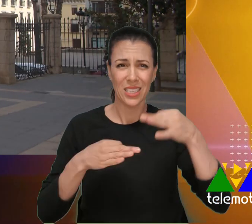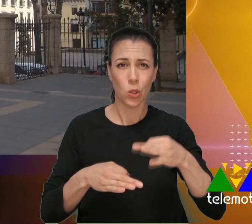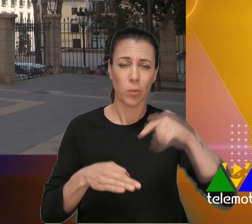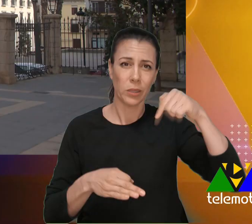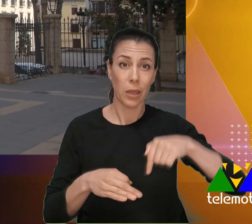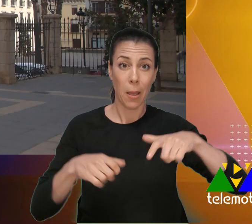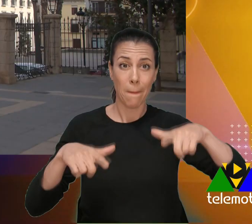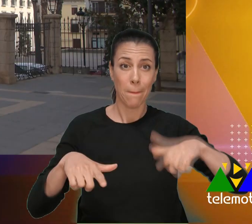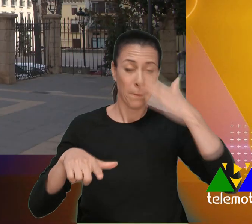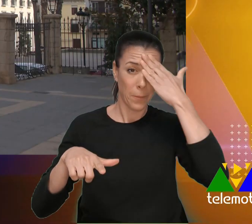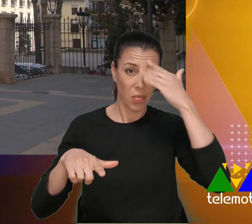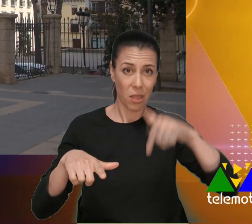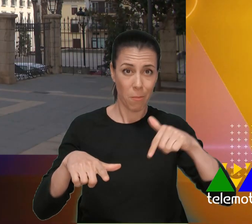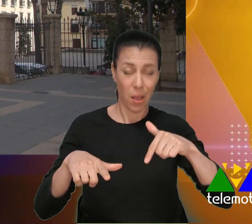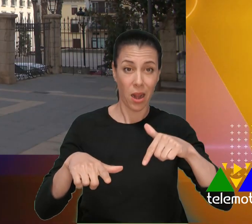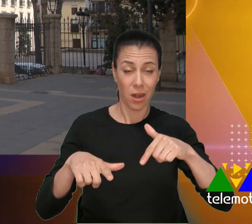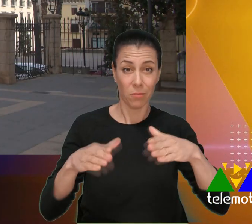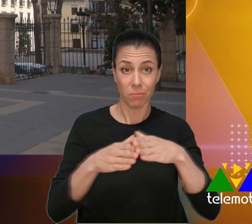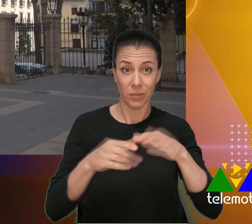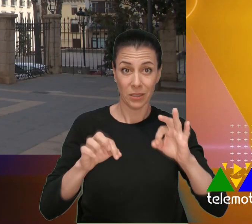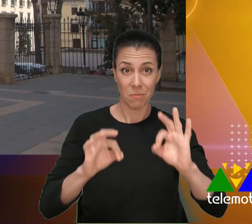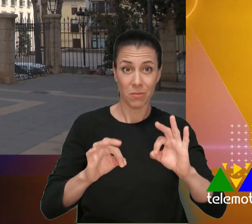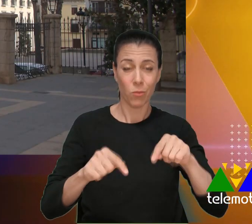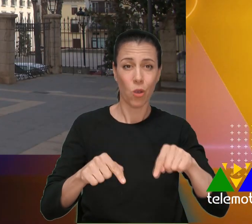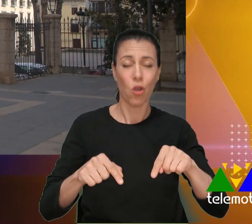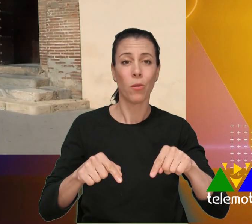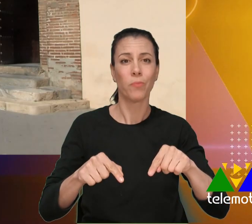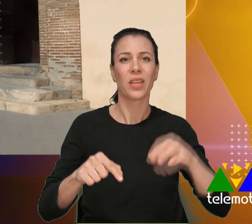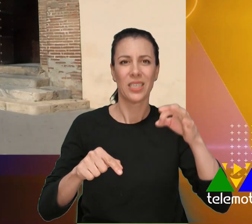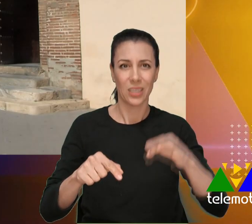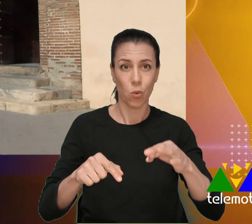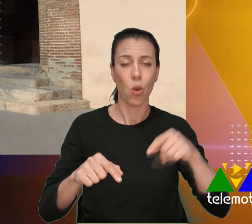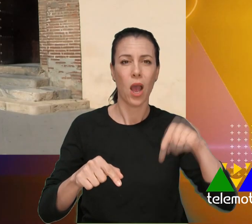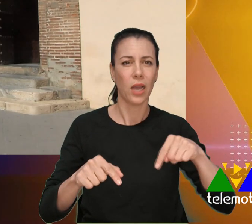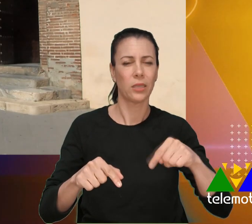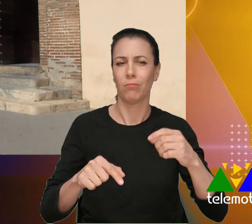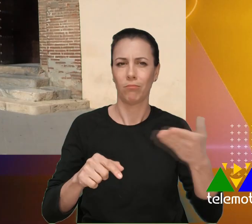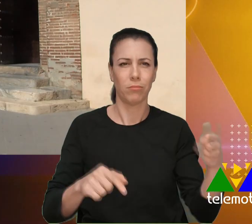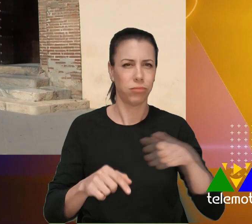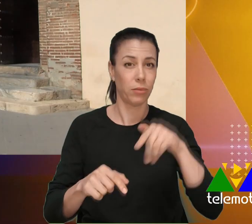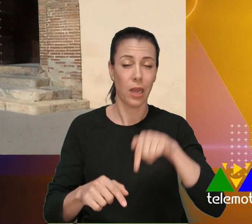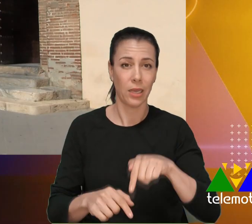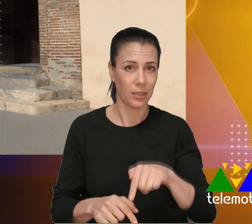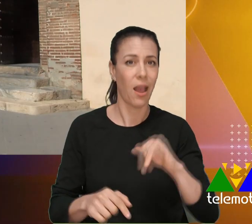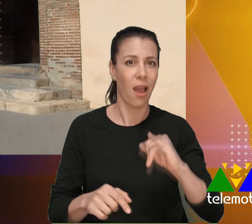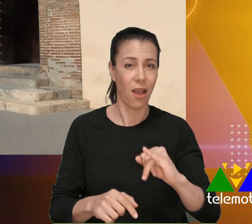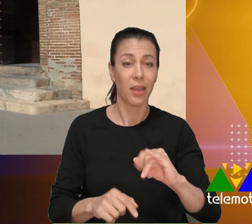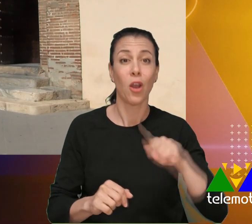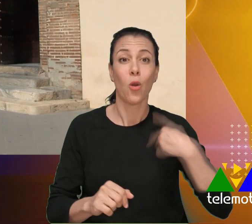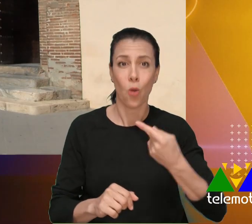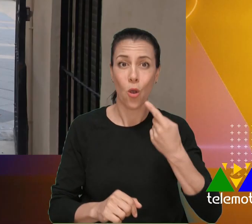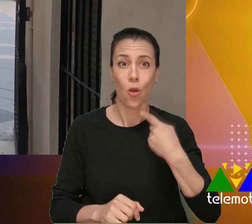nave principal de la iglesia, debajo de las capillas, debajo del coro, y se estuvo enterrando en todos los lados. Ya cuando miremos